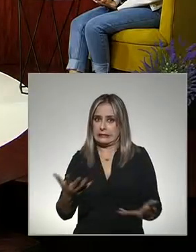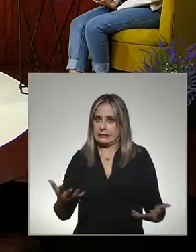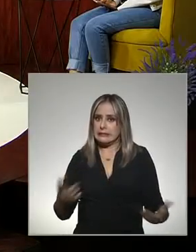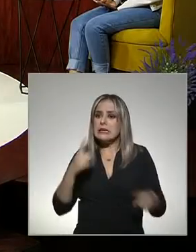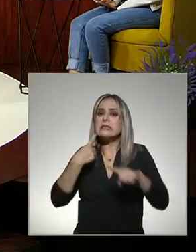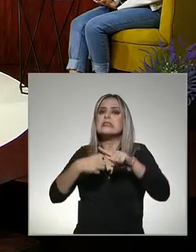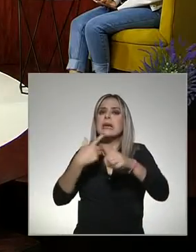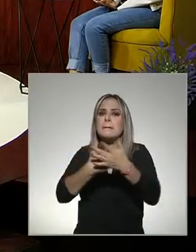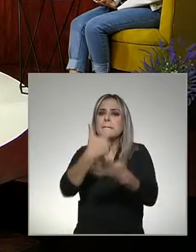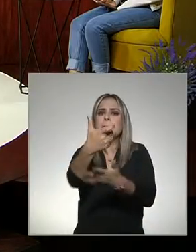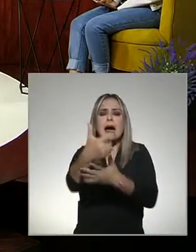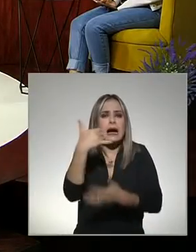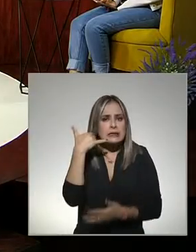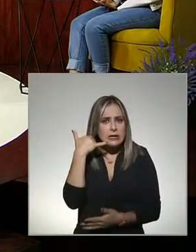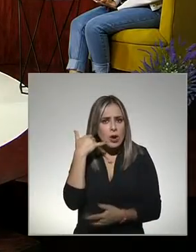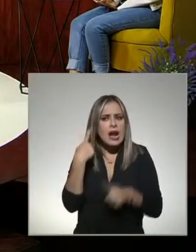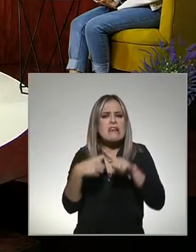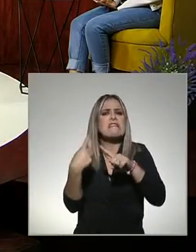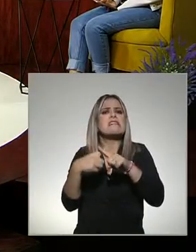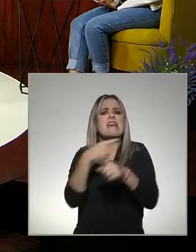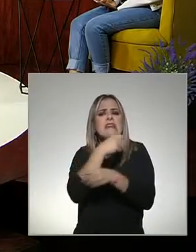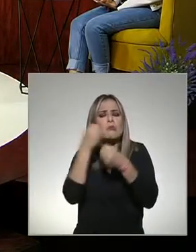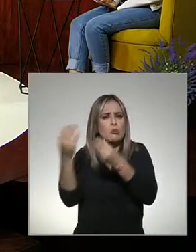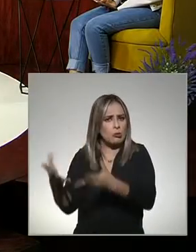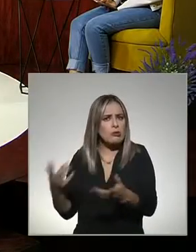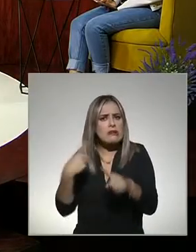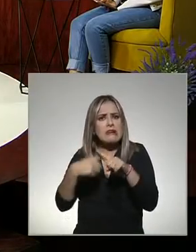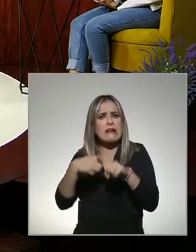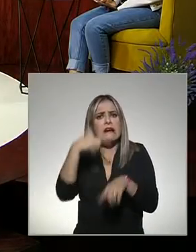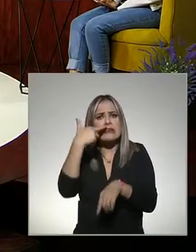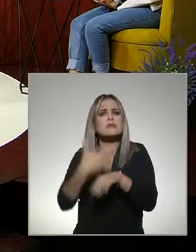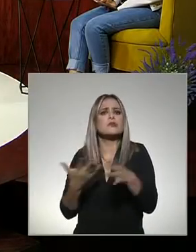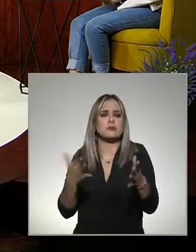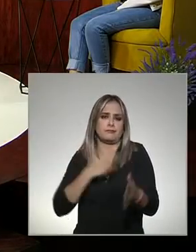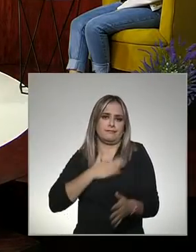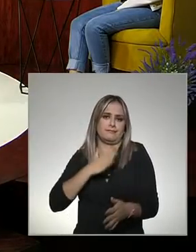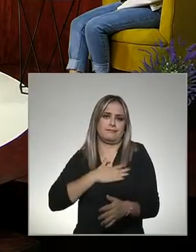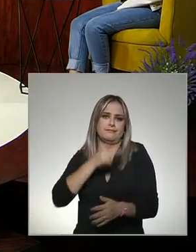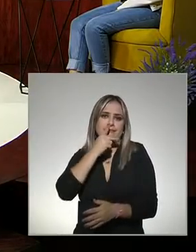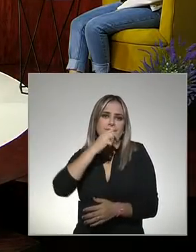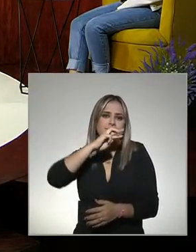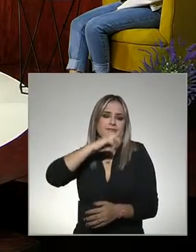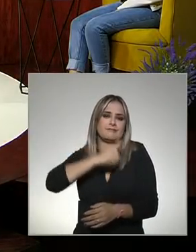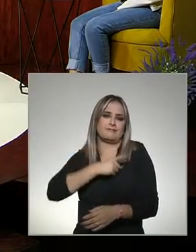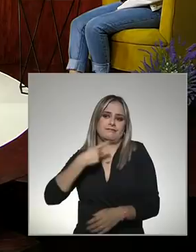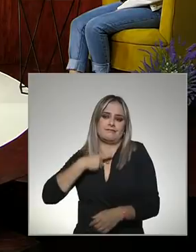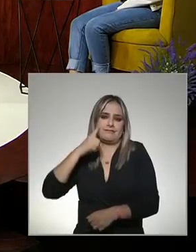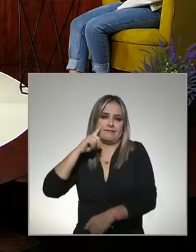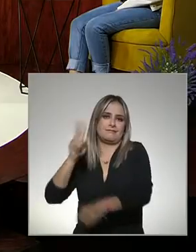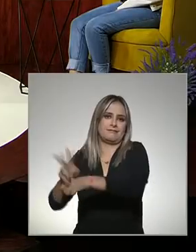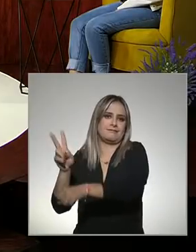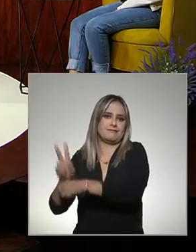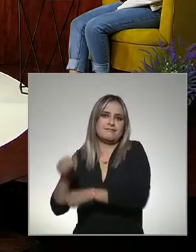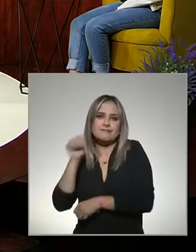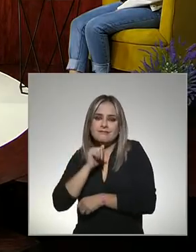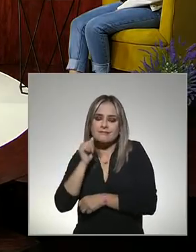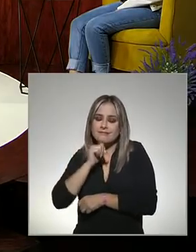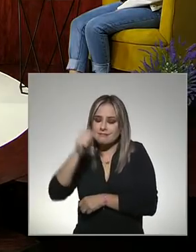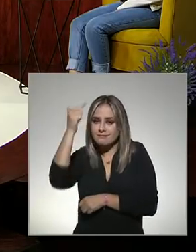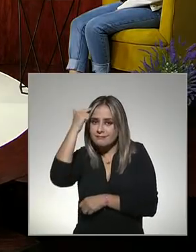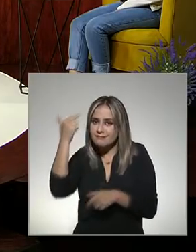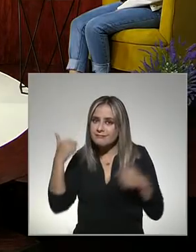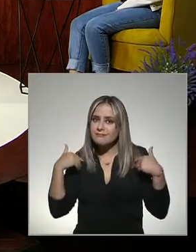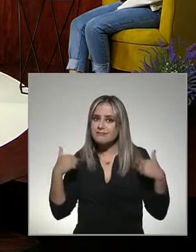¿Quién está siendo responsable como adulto de ello? Usemos sensatez básica, no se necesita